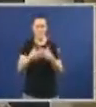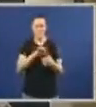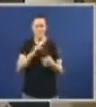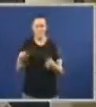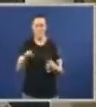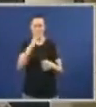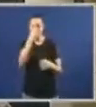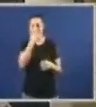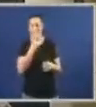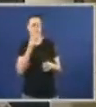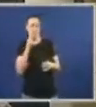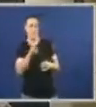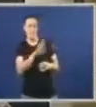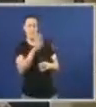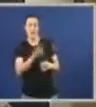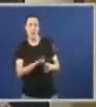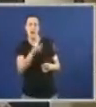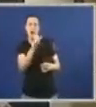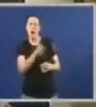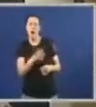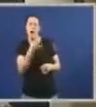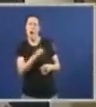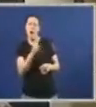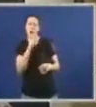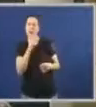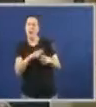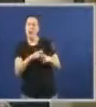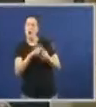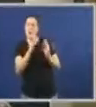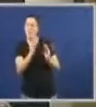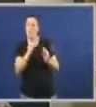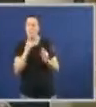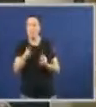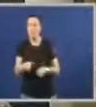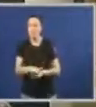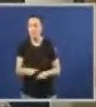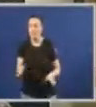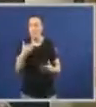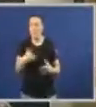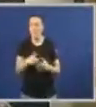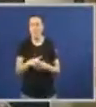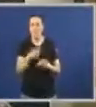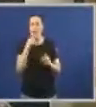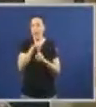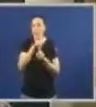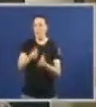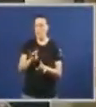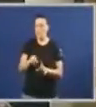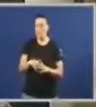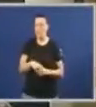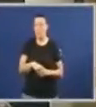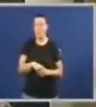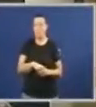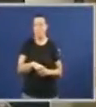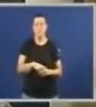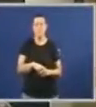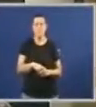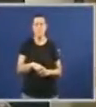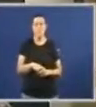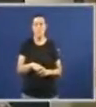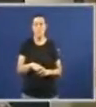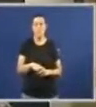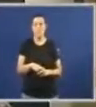dé unha justificación velada dos feitos E que realmente impide a concepción... Quinteiro Sí, formulo a pregunta Formulo a pregunta, por favor A valoración